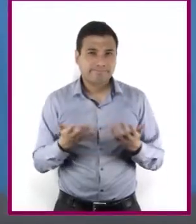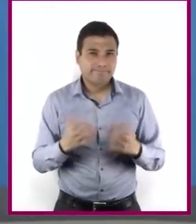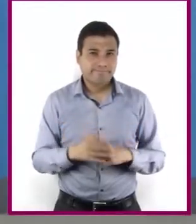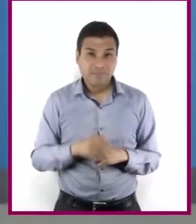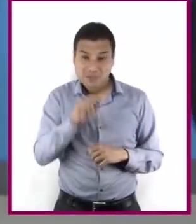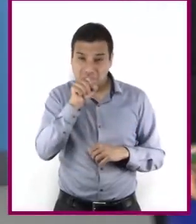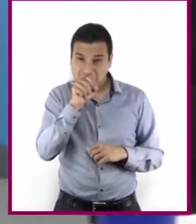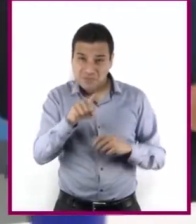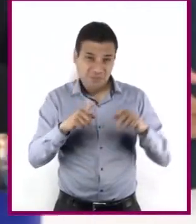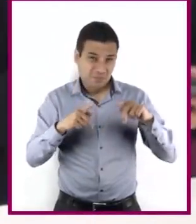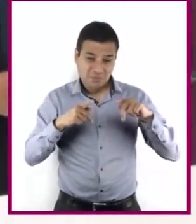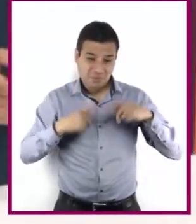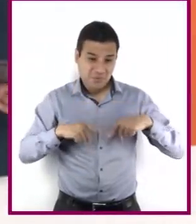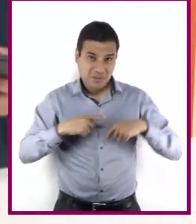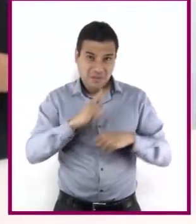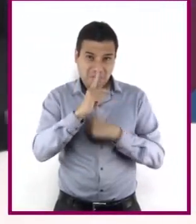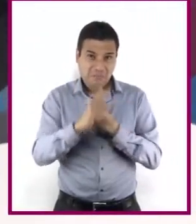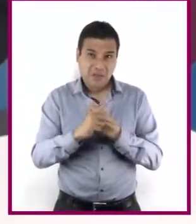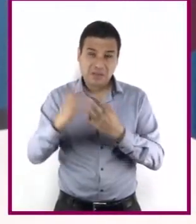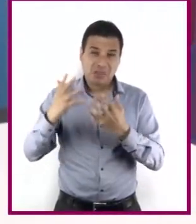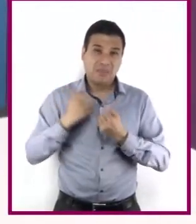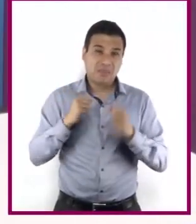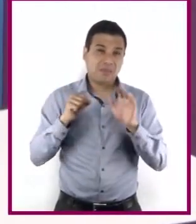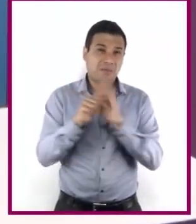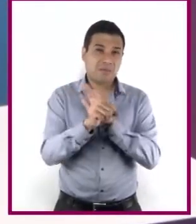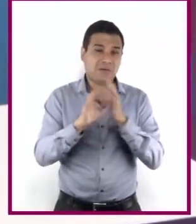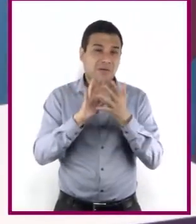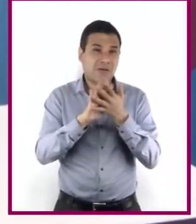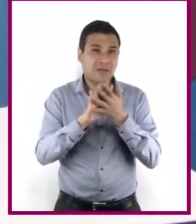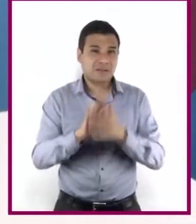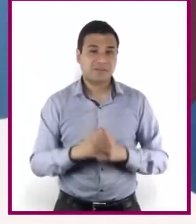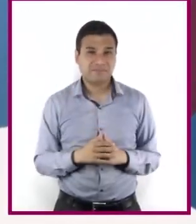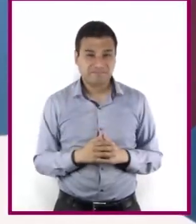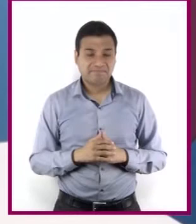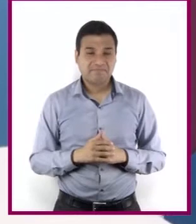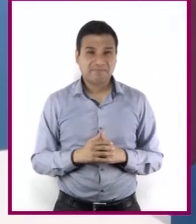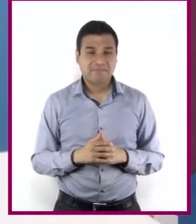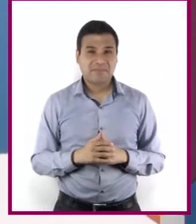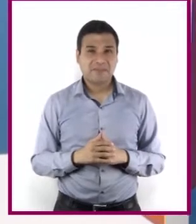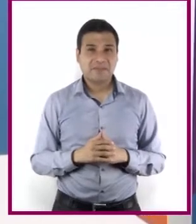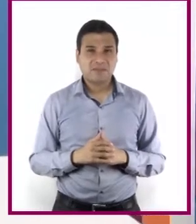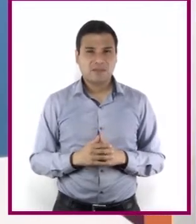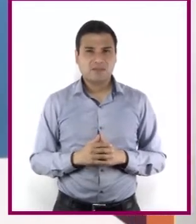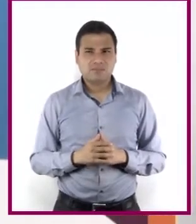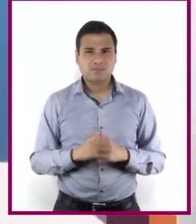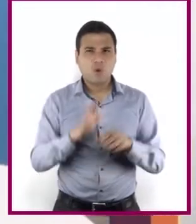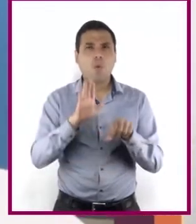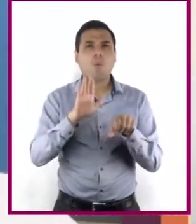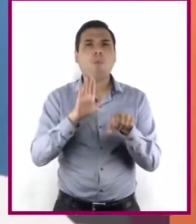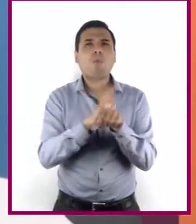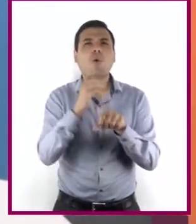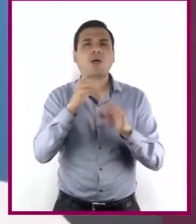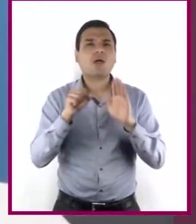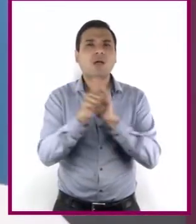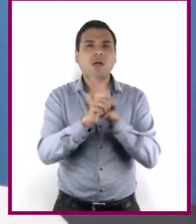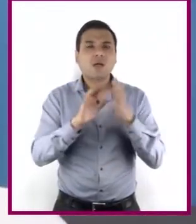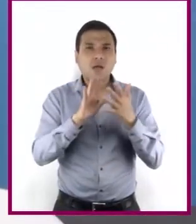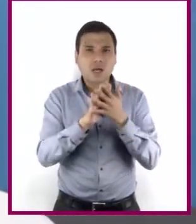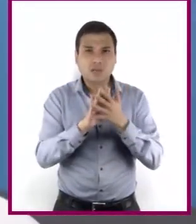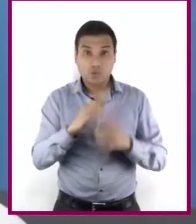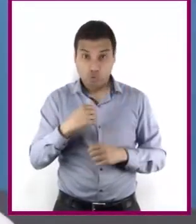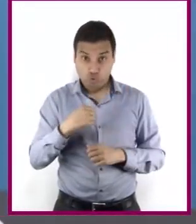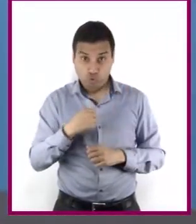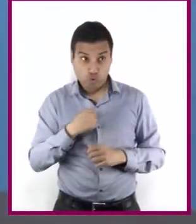compatriotas. Nos apresaron y nos metieron en la cárcel no porque hayamos matado, robado